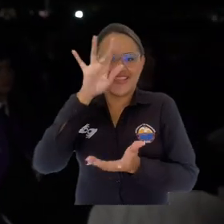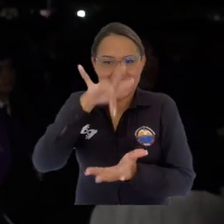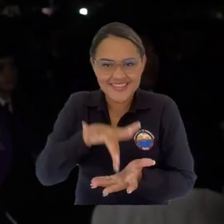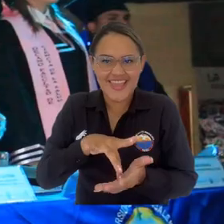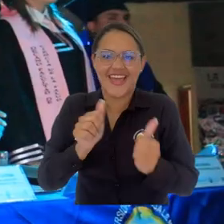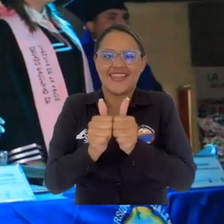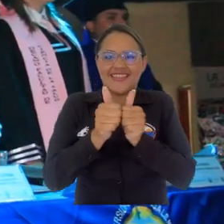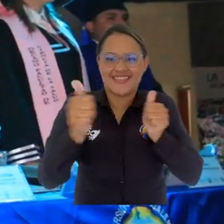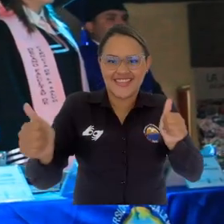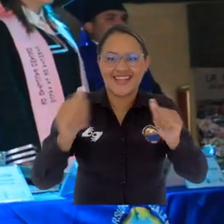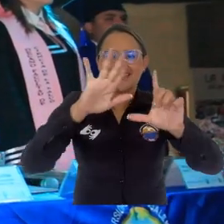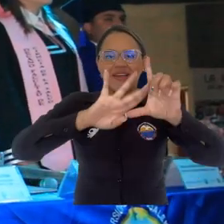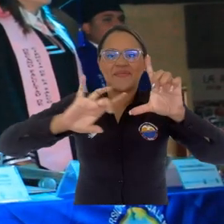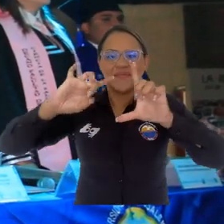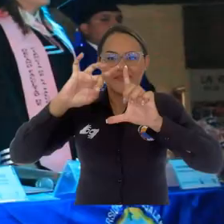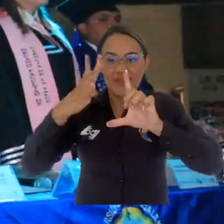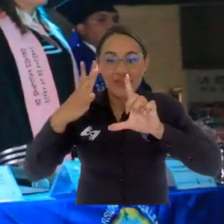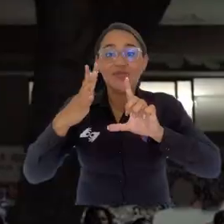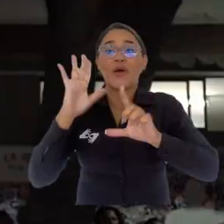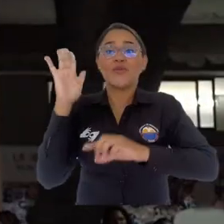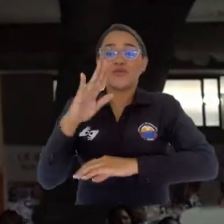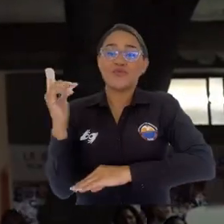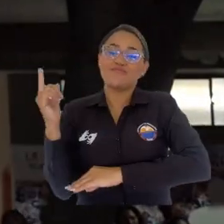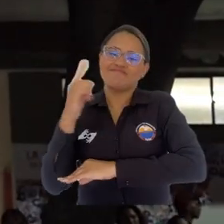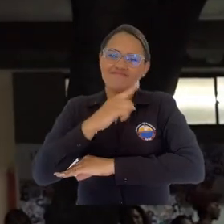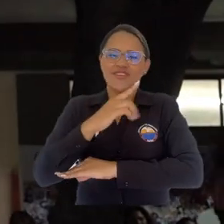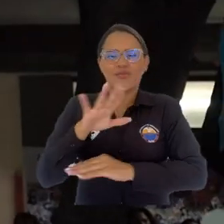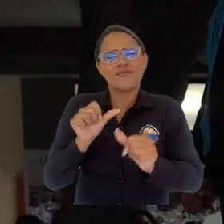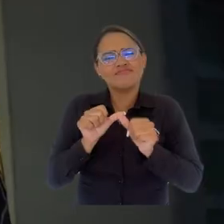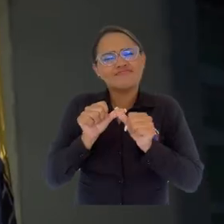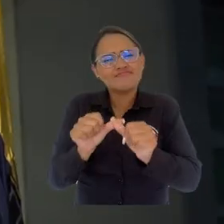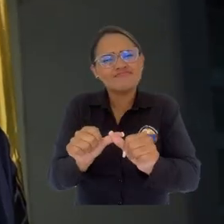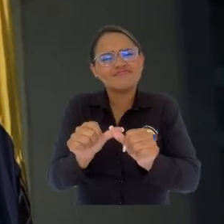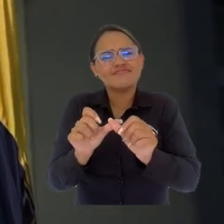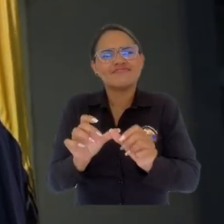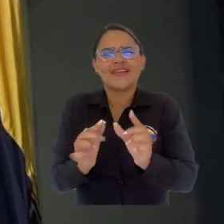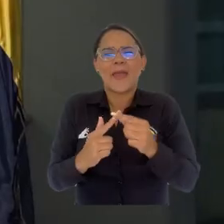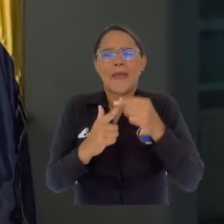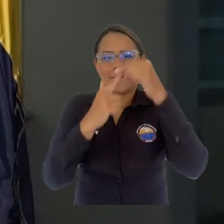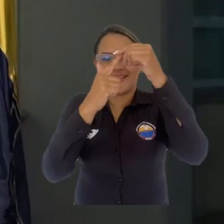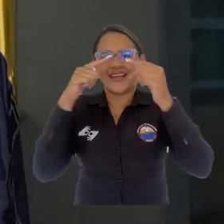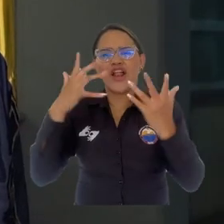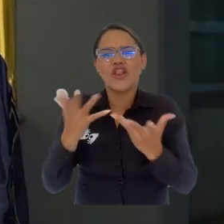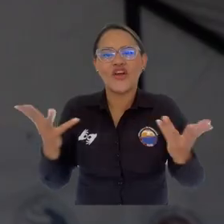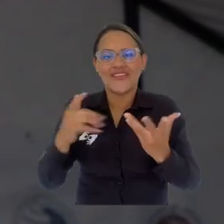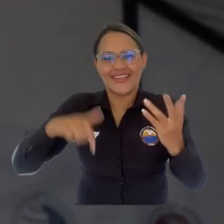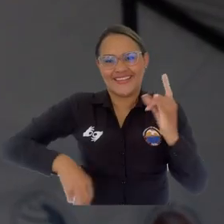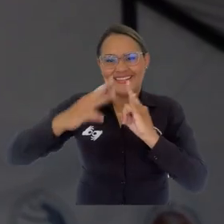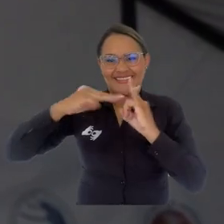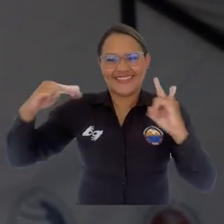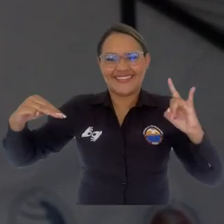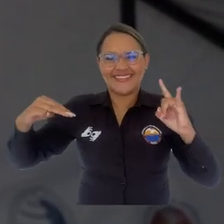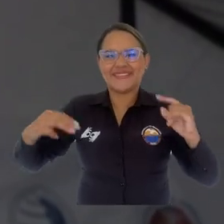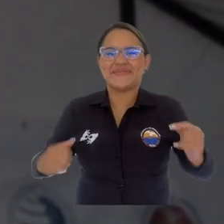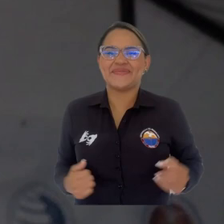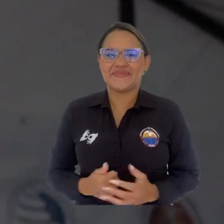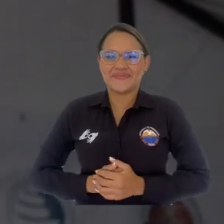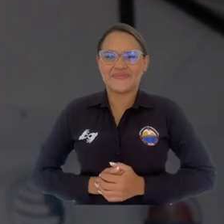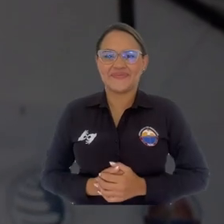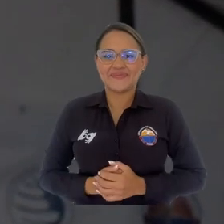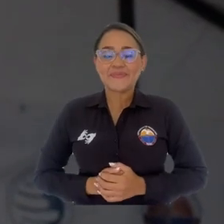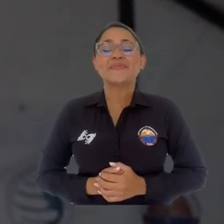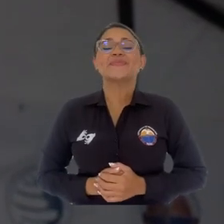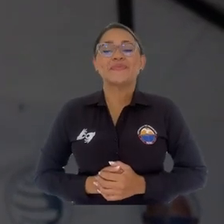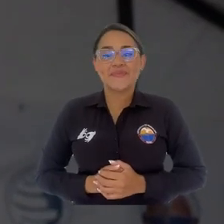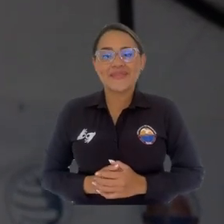distancia y virtual en medio de un acto solemne que tuvo lugar en el campus principal de la Universidad del Magdalena lo formamos para que